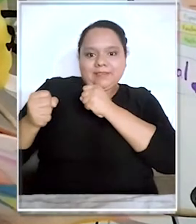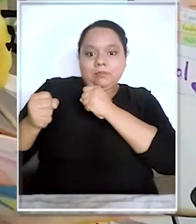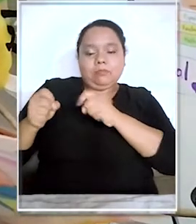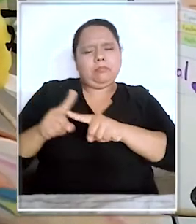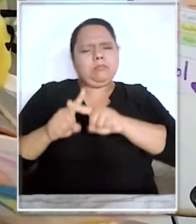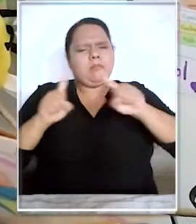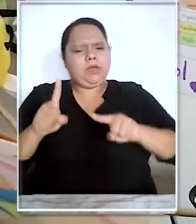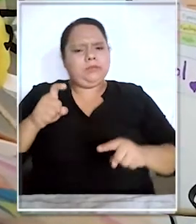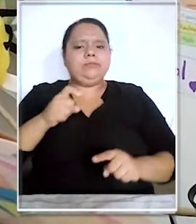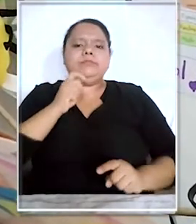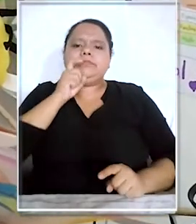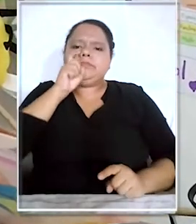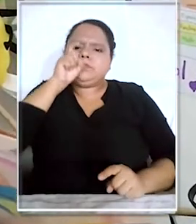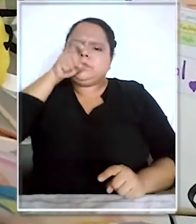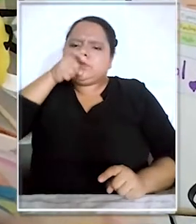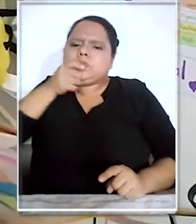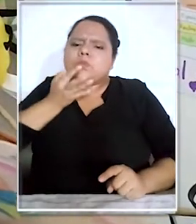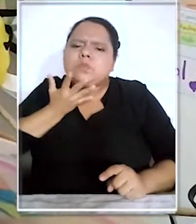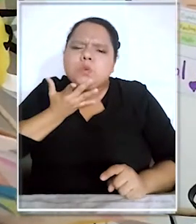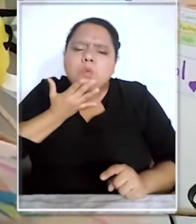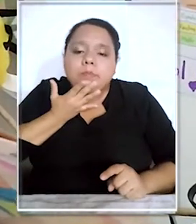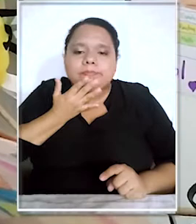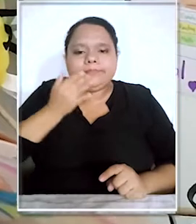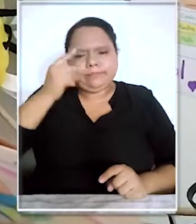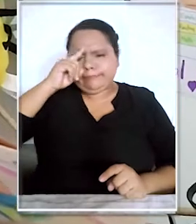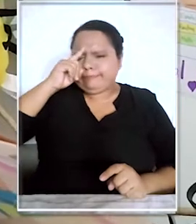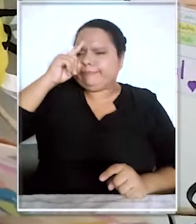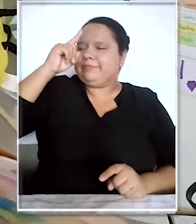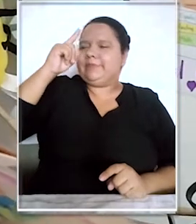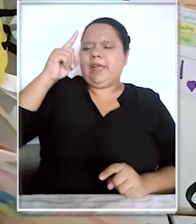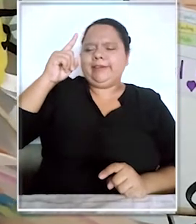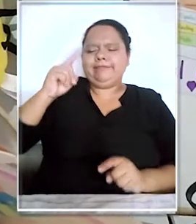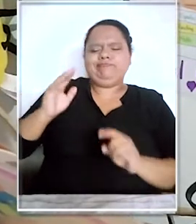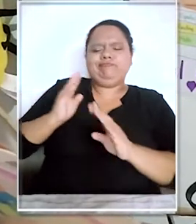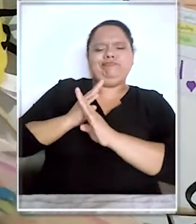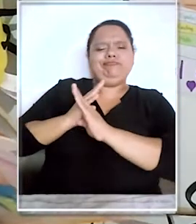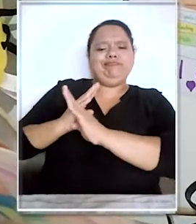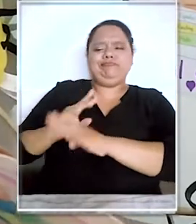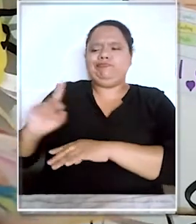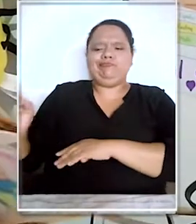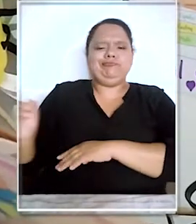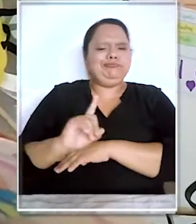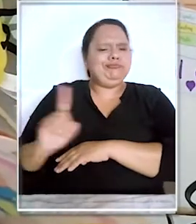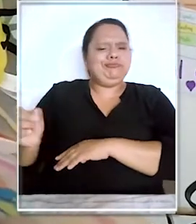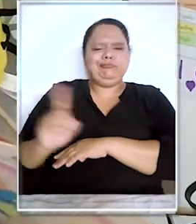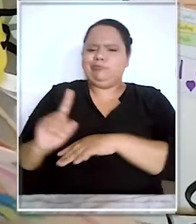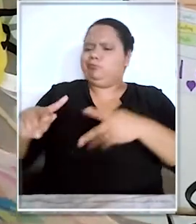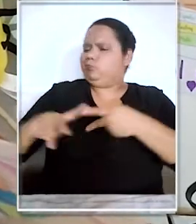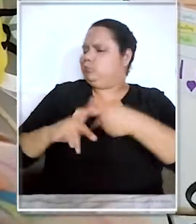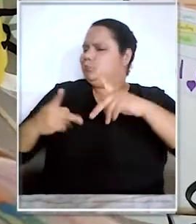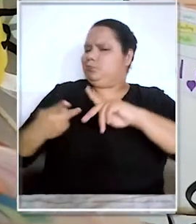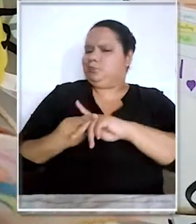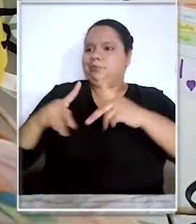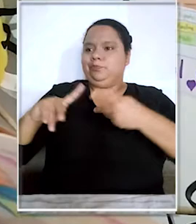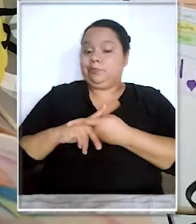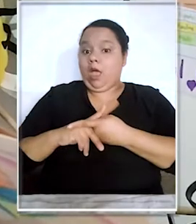embargo, la guacamaya era muy sabia y trató de evitar una pelea vulgar.